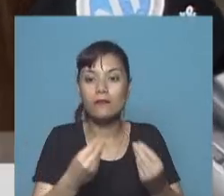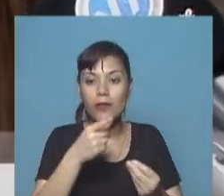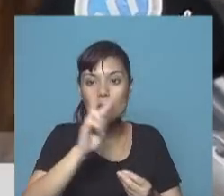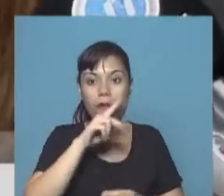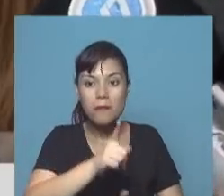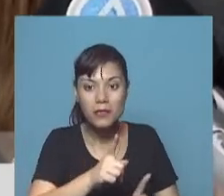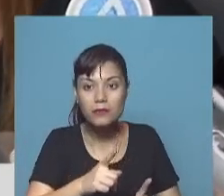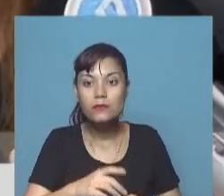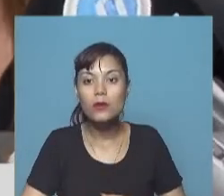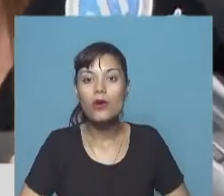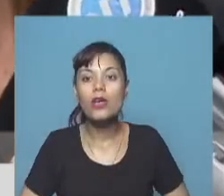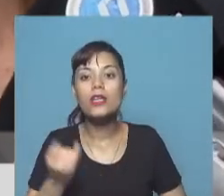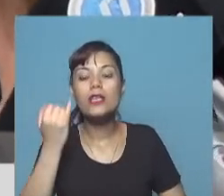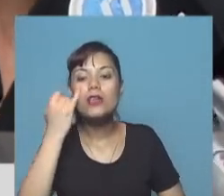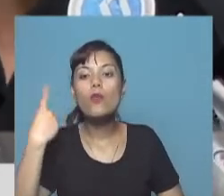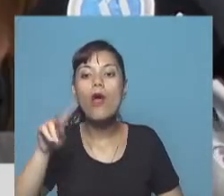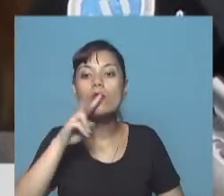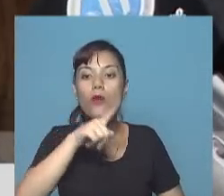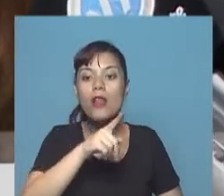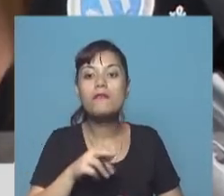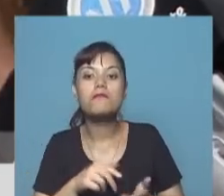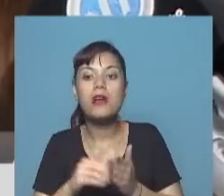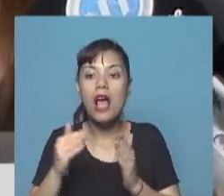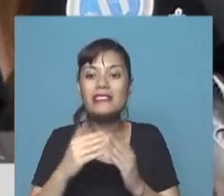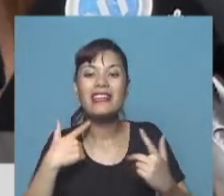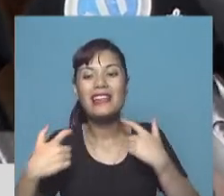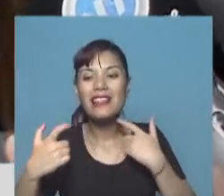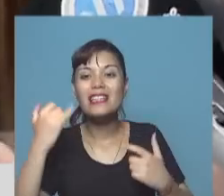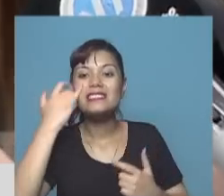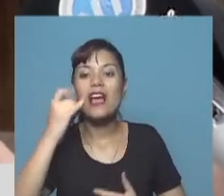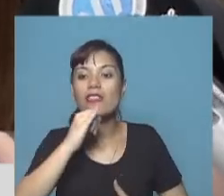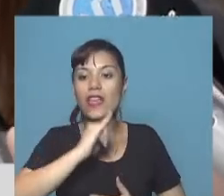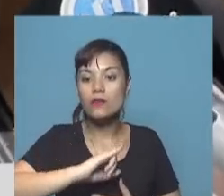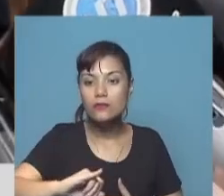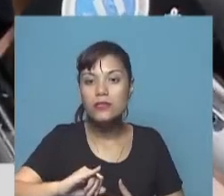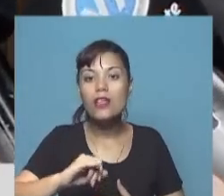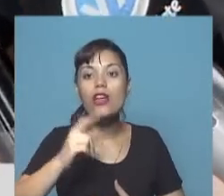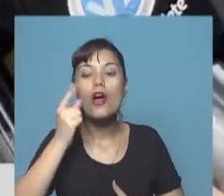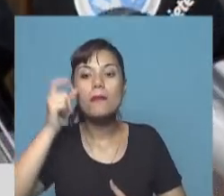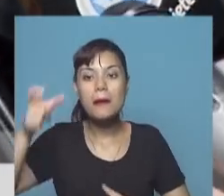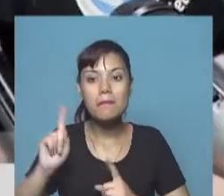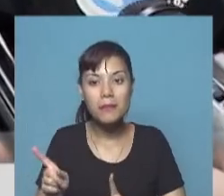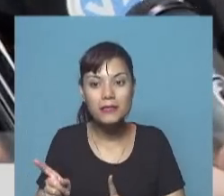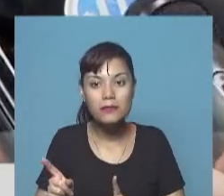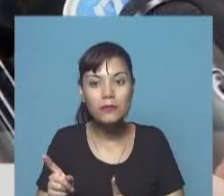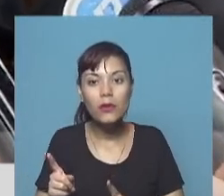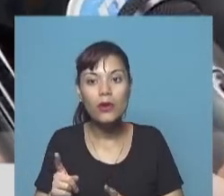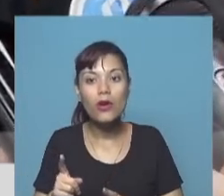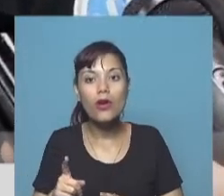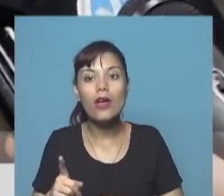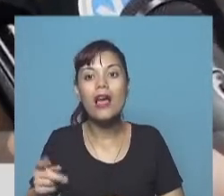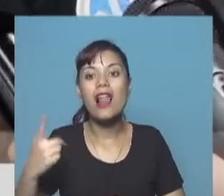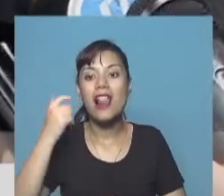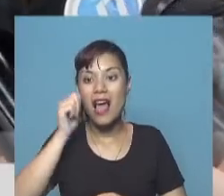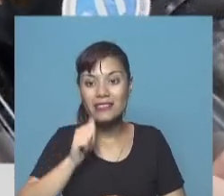esta mujer. Y cuando esta mujer salió de su casa gritando, ya había denunciado que esta persona que ha sido